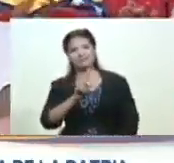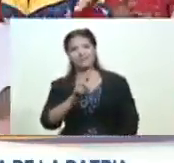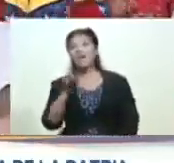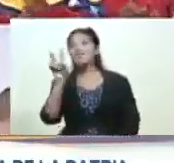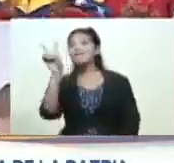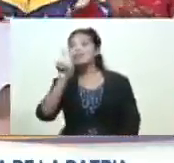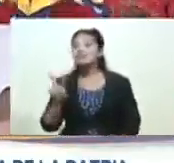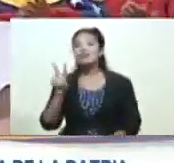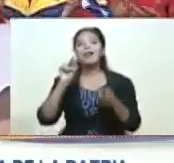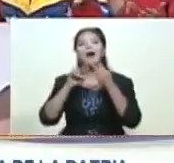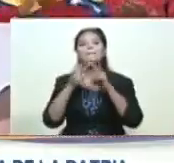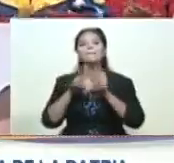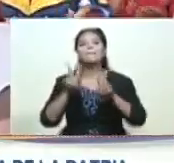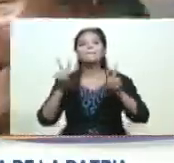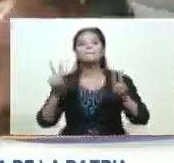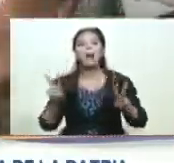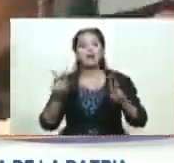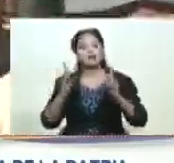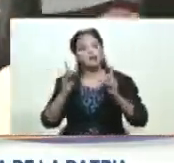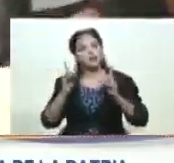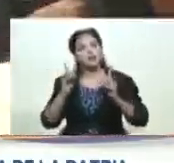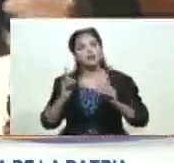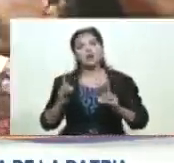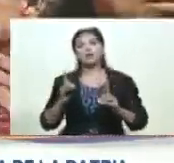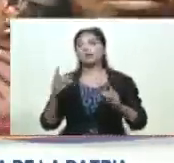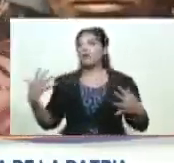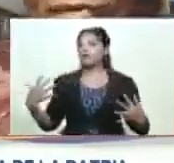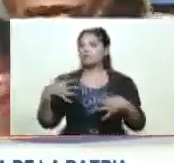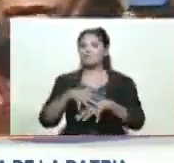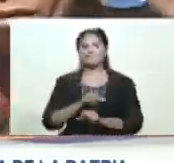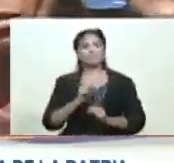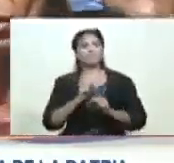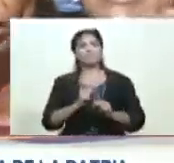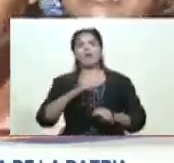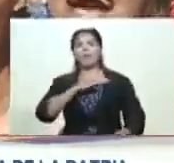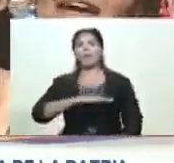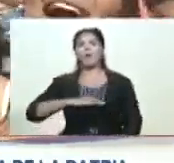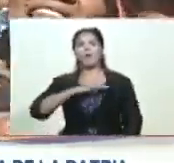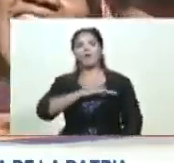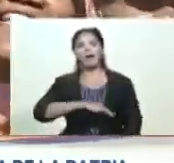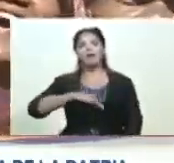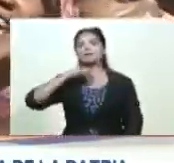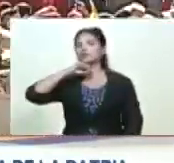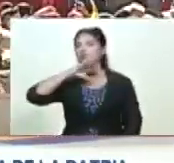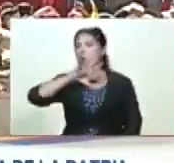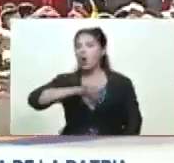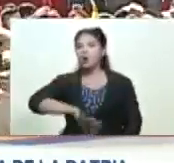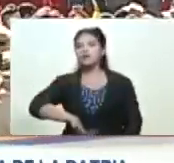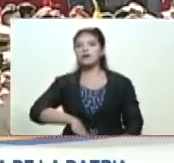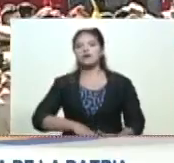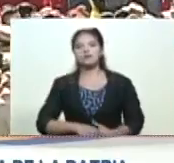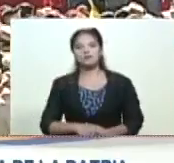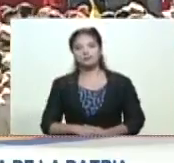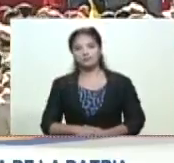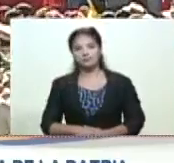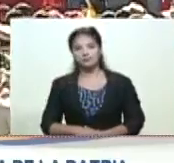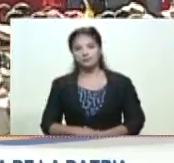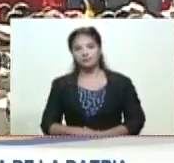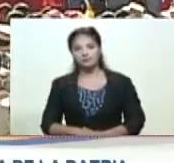un país de paz, de dignidad, de integridad, de moral, de historia.